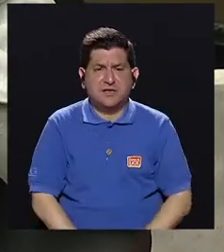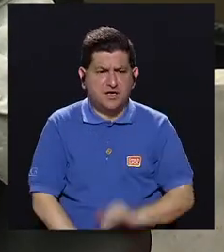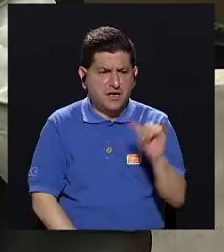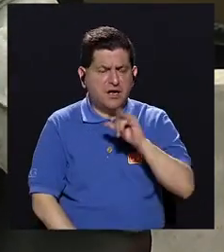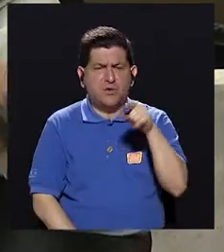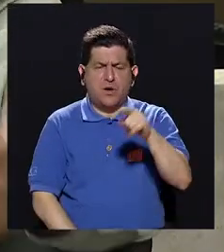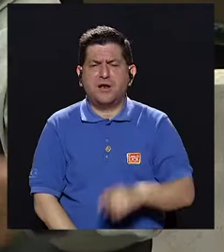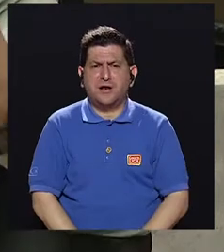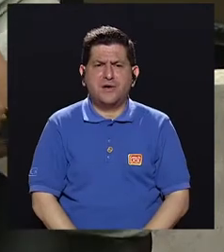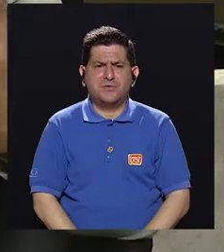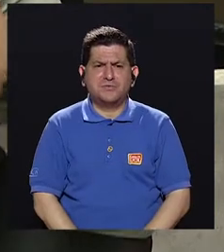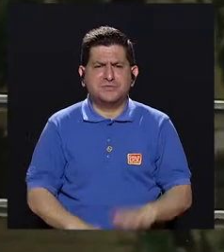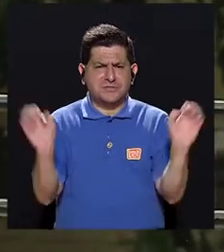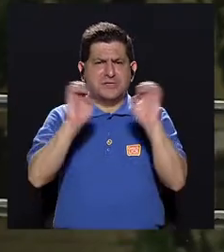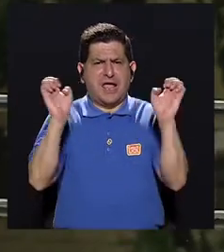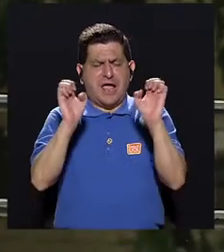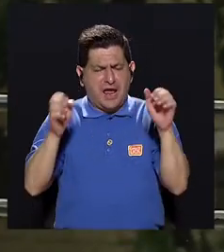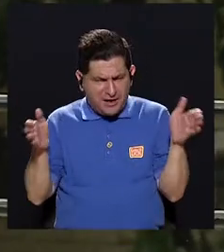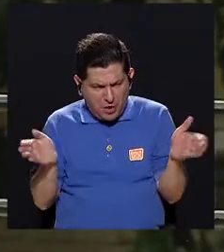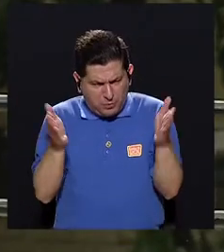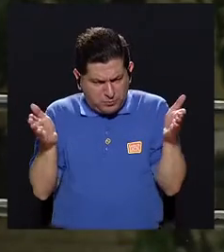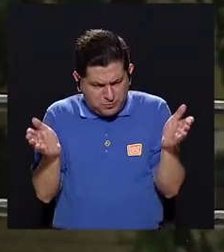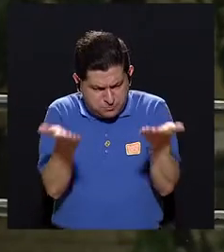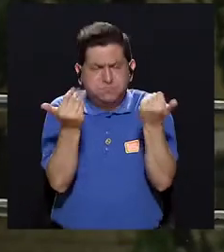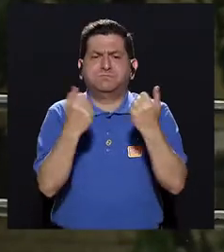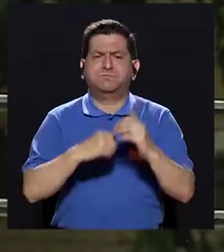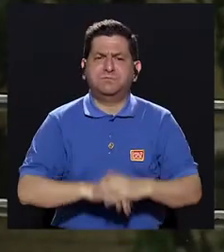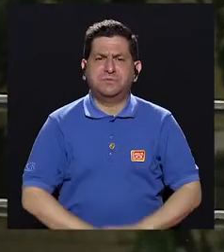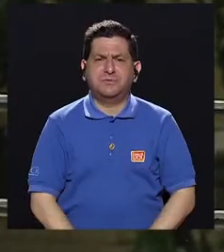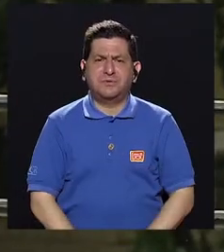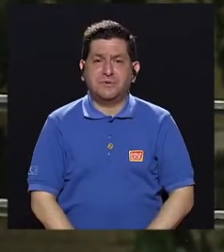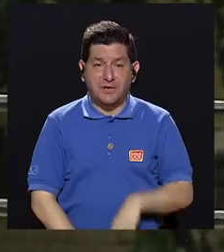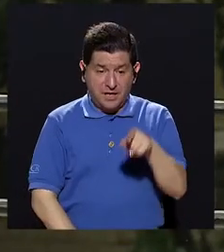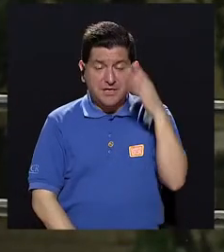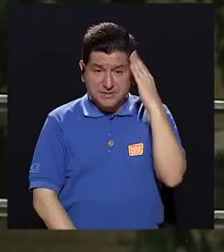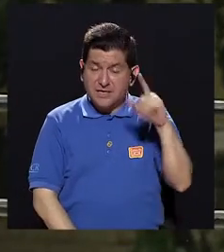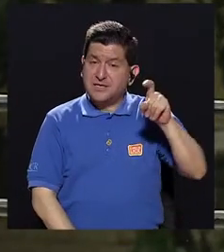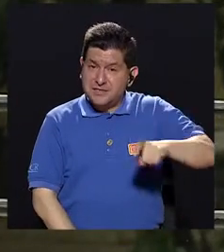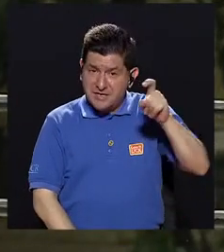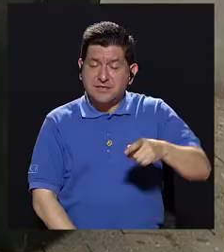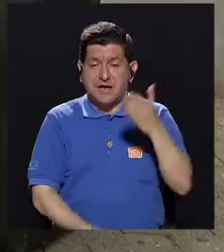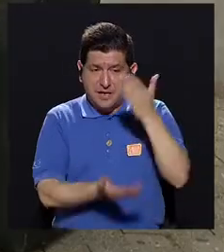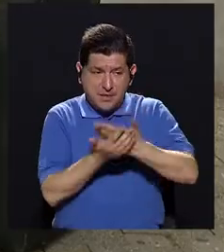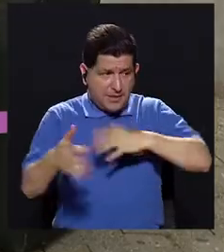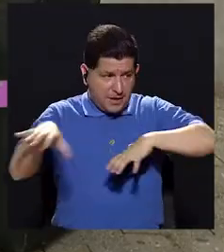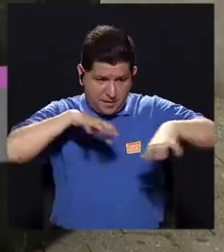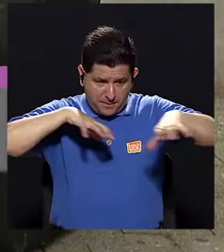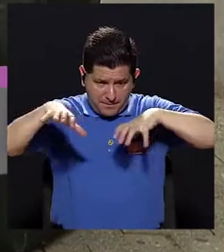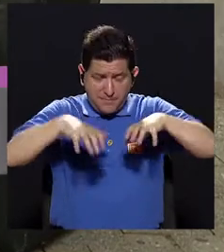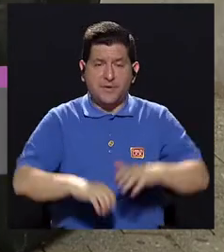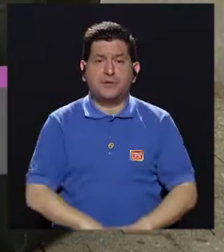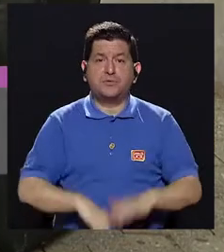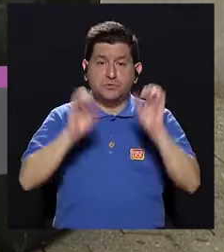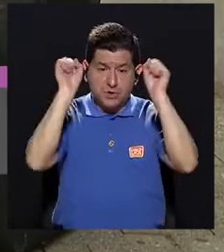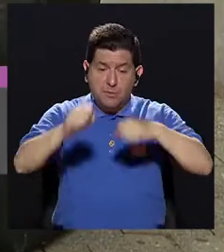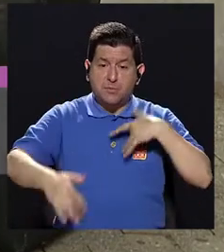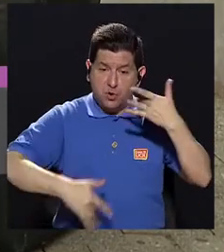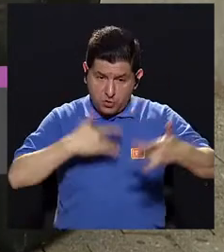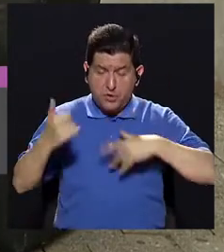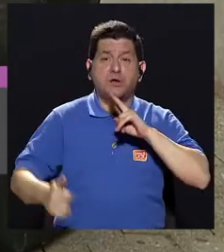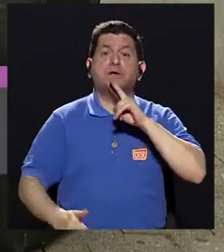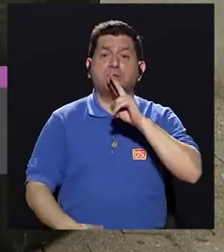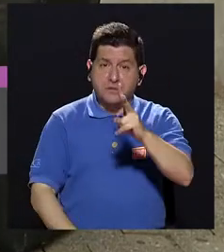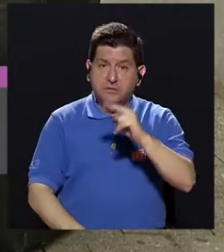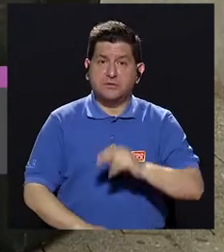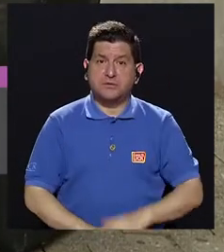si te dieran una inyección de energía, ¿verdad? O sea, es que hay que vivirlo, hay sí, que claro. vivir una pausa activa para que se pueda sentir